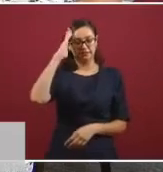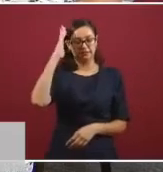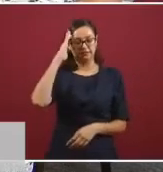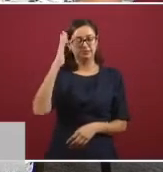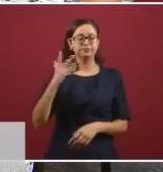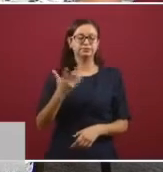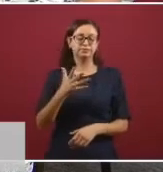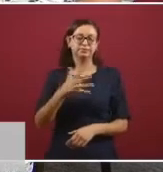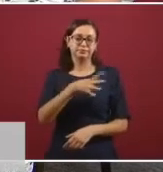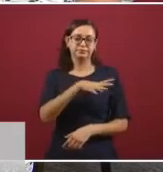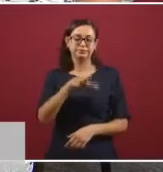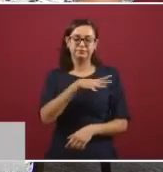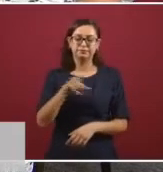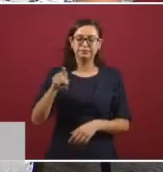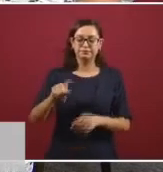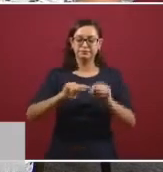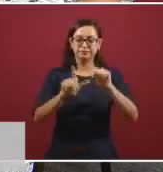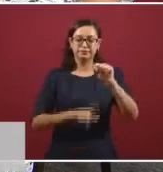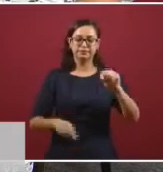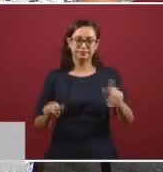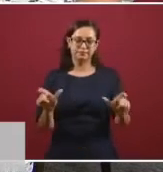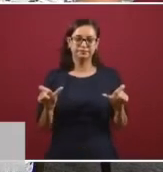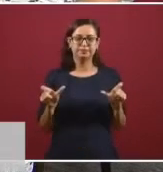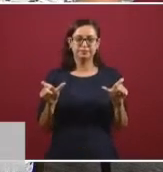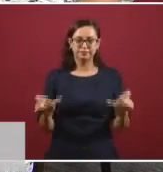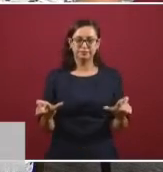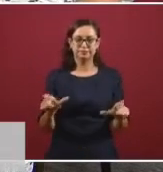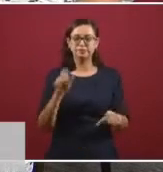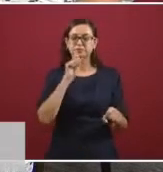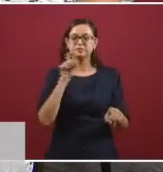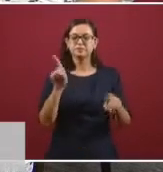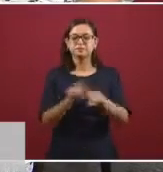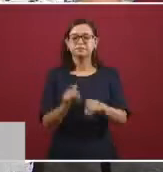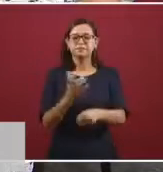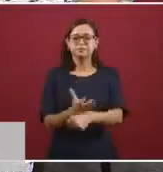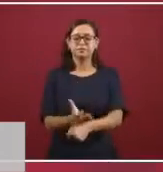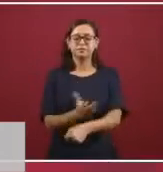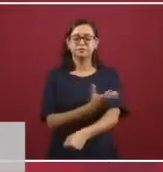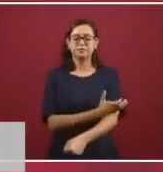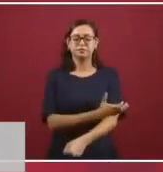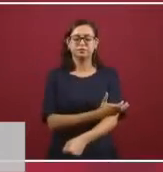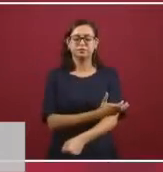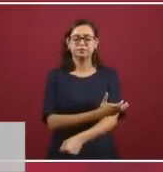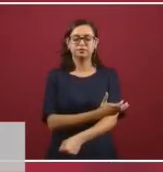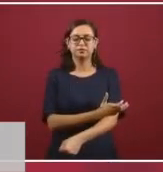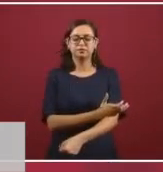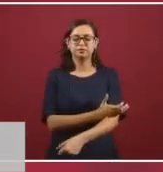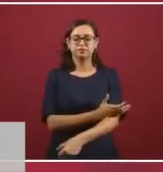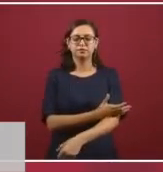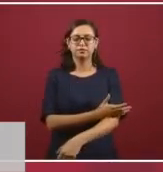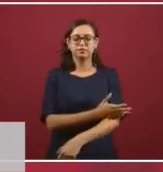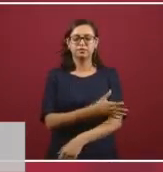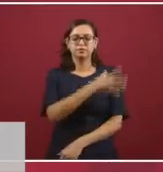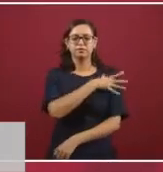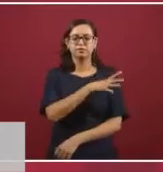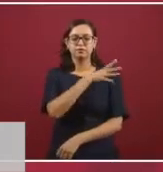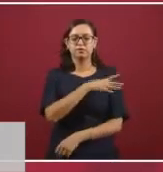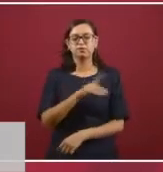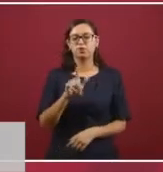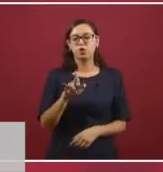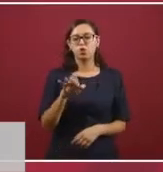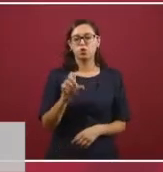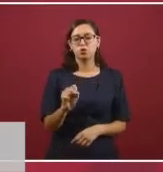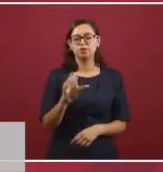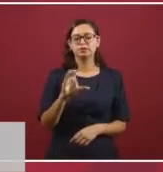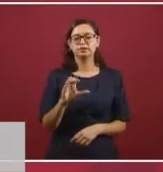Celebra que exista democracia y que las autoridades sean elegidas por los distintos pueblos, pero no emite ninguna opinión de las elecciones en Guatemala y